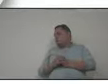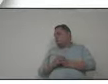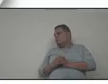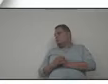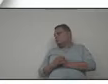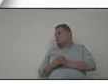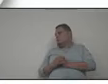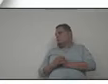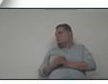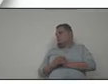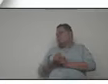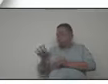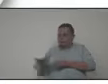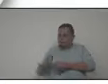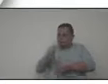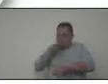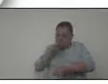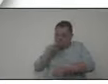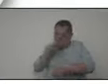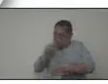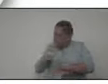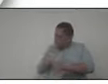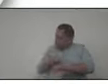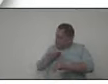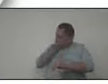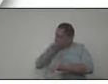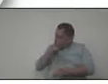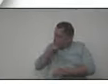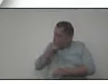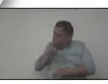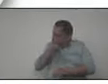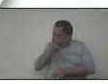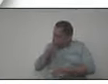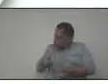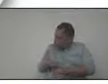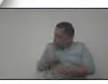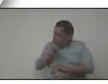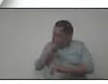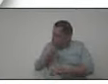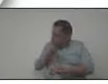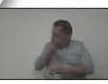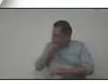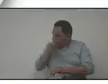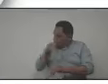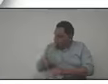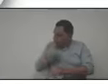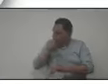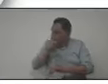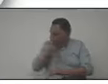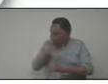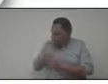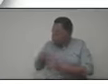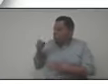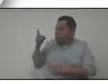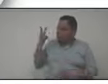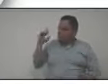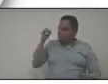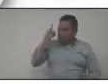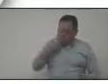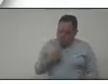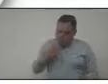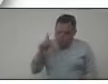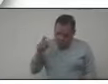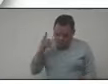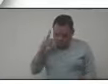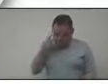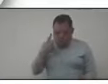lupa encima, pero mire que en esas adversidades se hace fuerte la entidad, y uno escuchaba al gobernador hace 20 días, cuando se